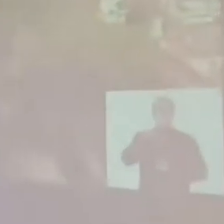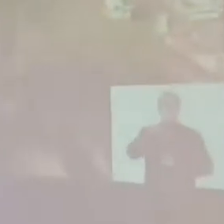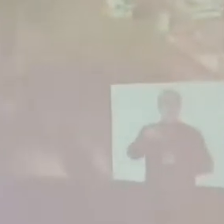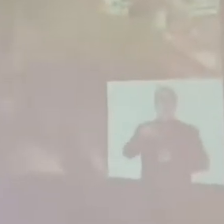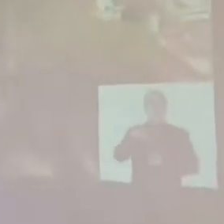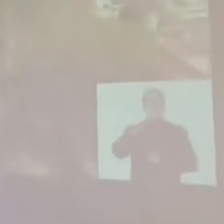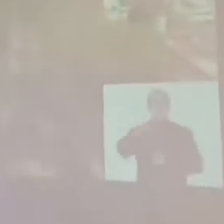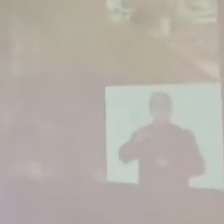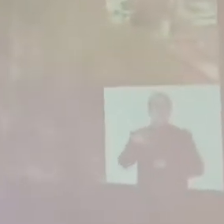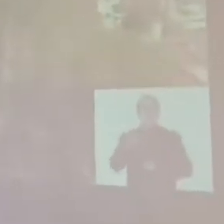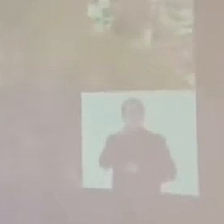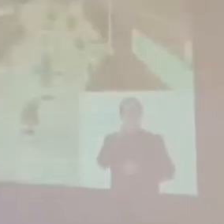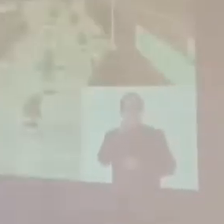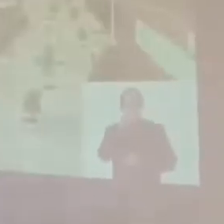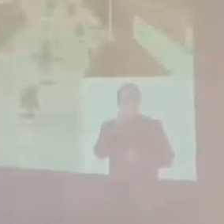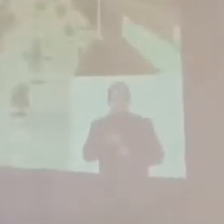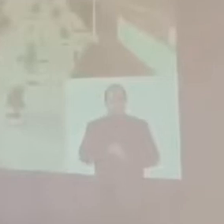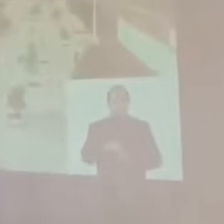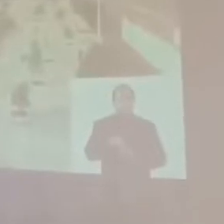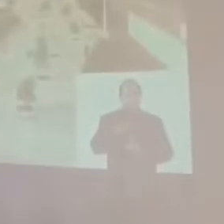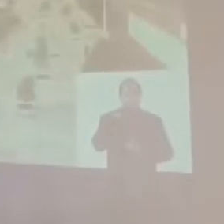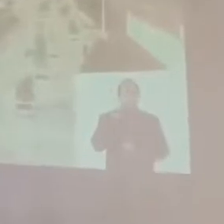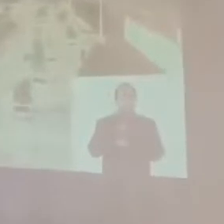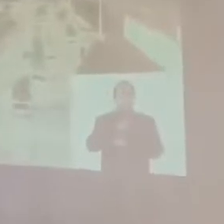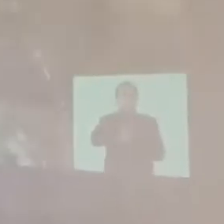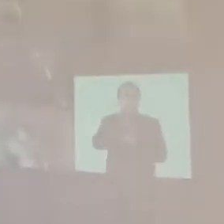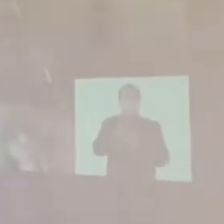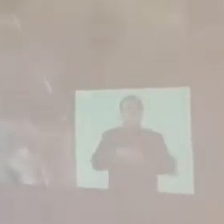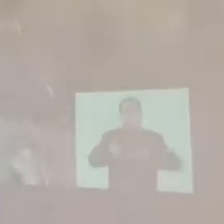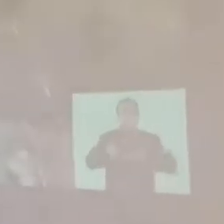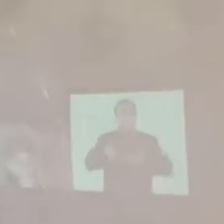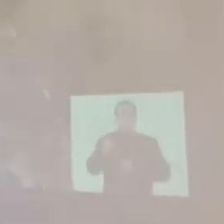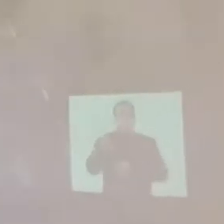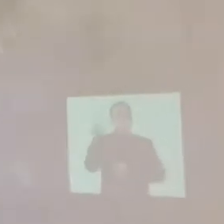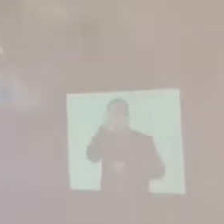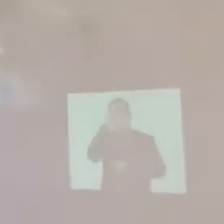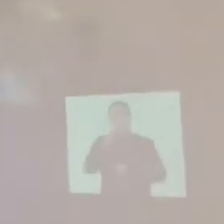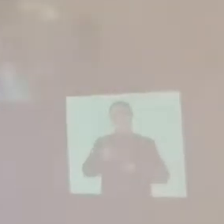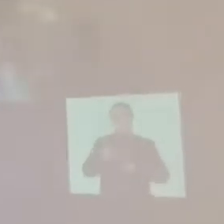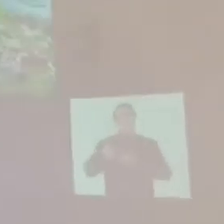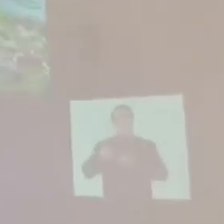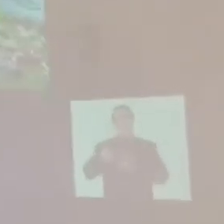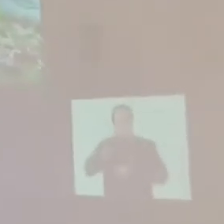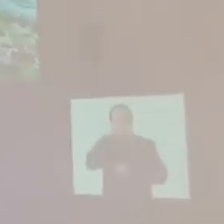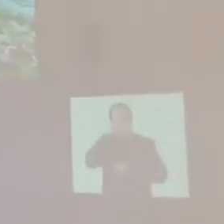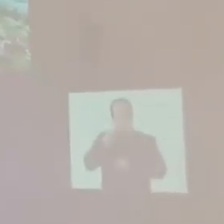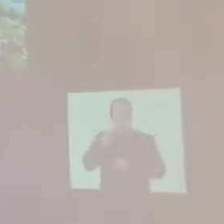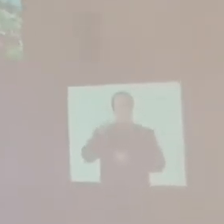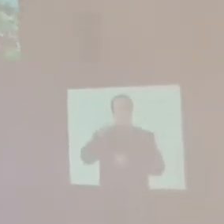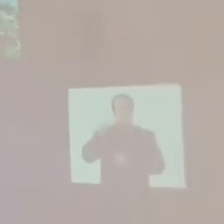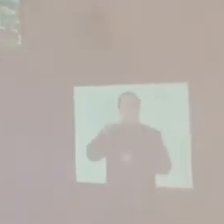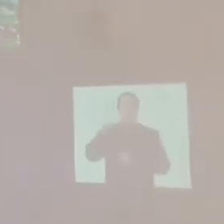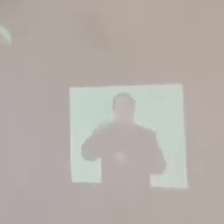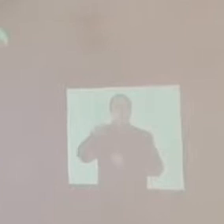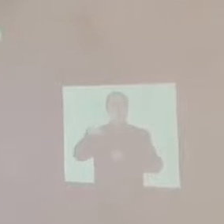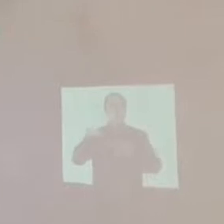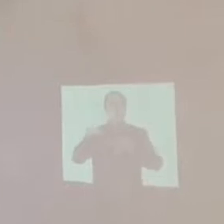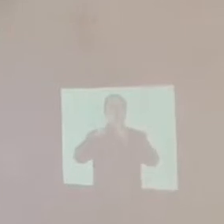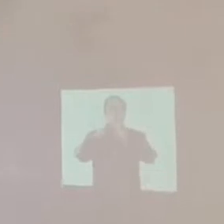Coyoacán y la rehabilitación integral de Avenida Chapultepec y Calzada México-Tenochtitlan. Además,